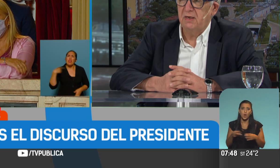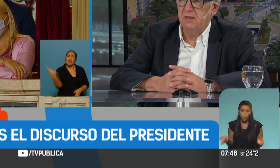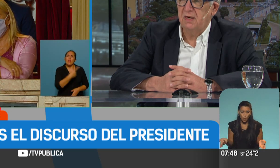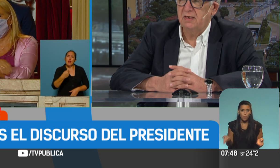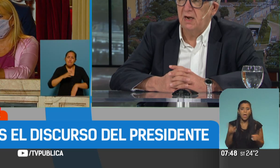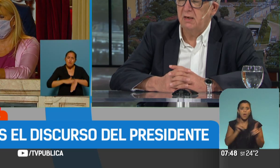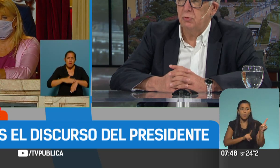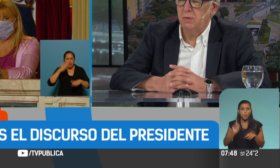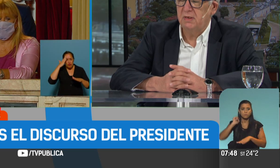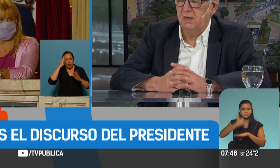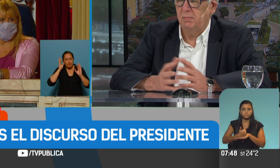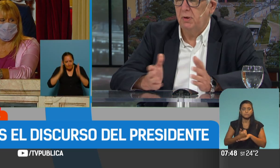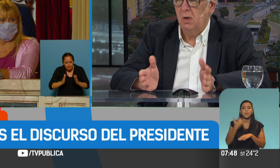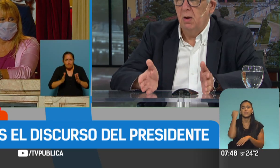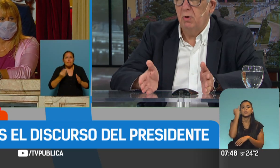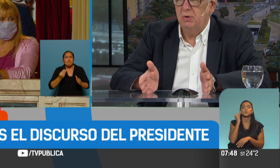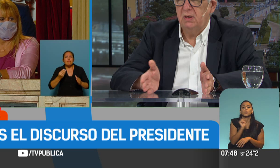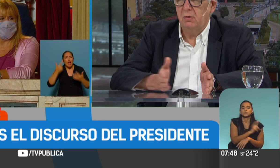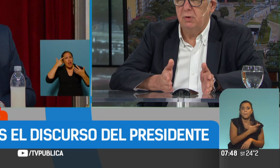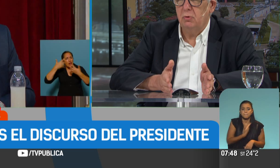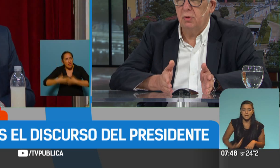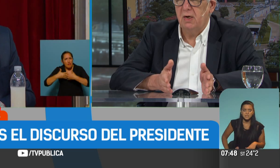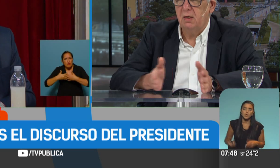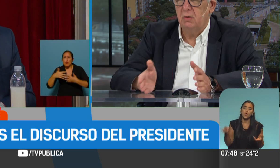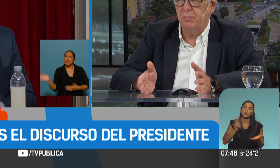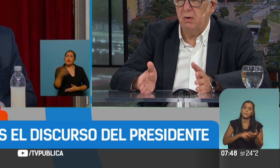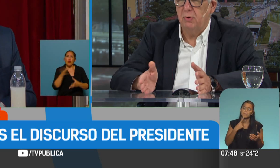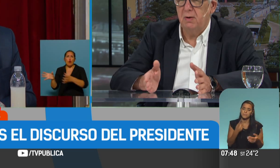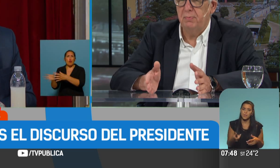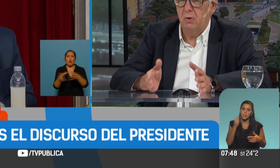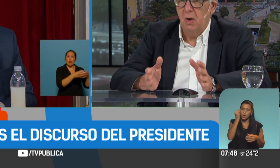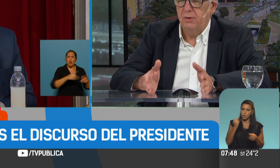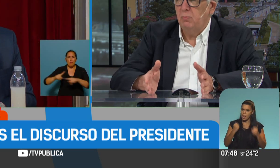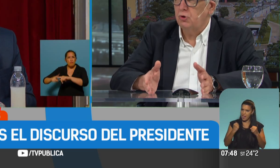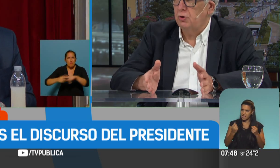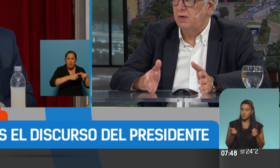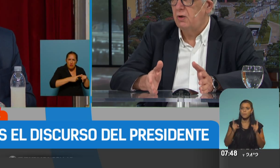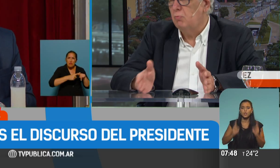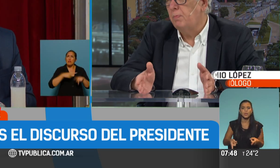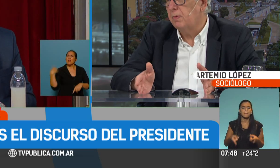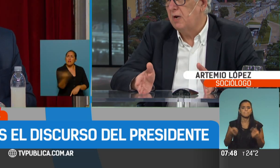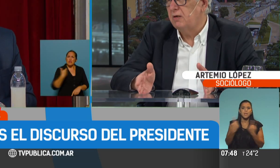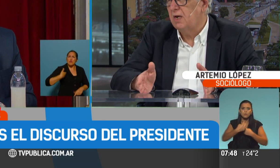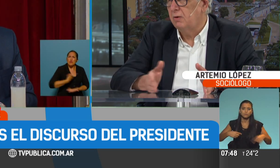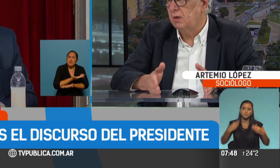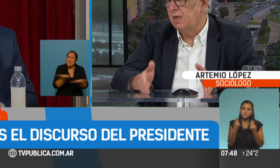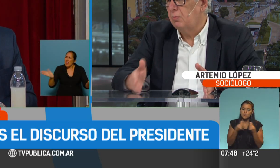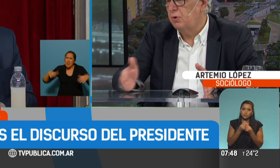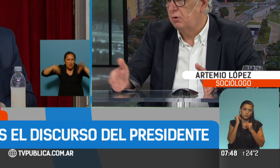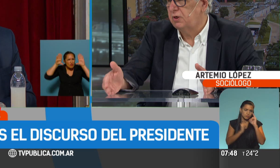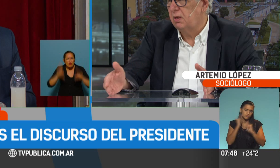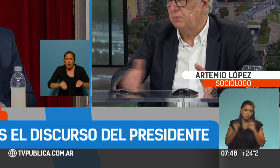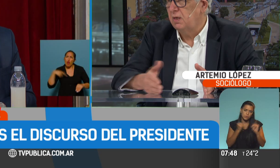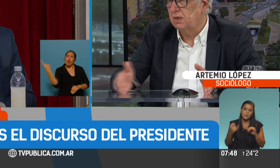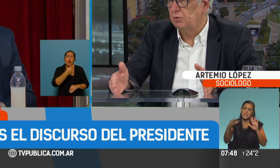estaban presentes en la sala al discurso del presidente. Pero vuelvo a insistir, un discurso enérgico, pero al mismo tiempo de mucho contenido, muy pormenorizado. Cada